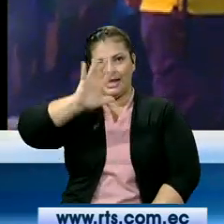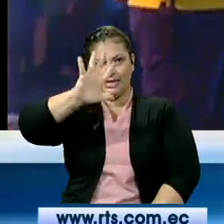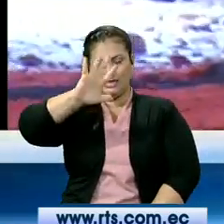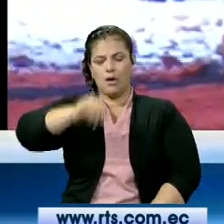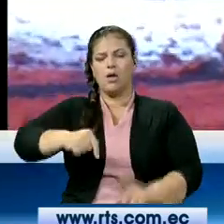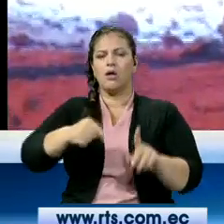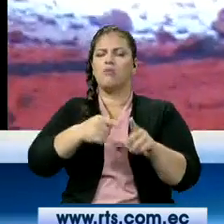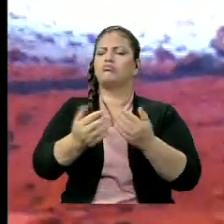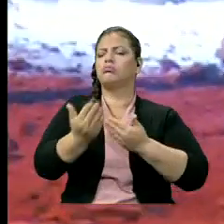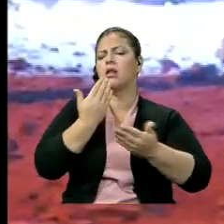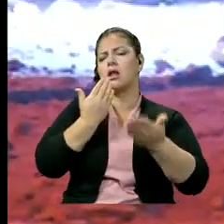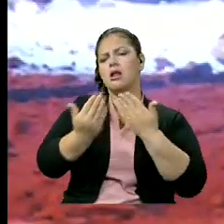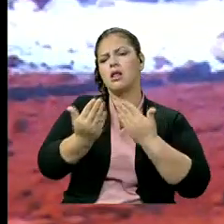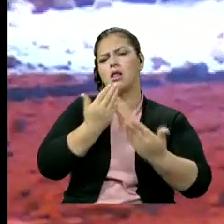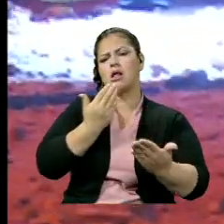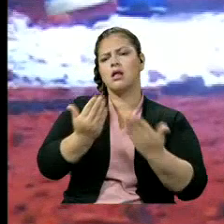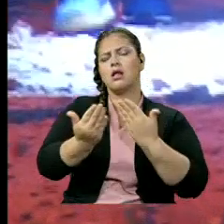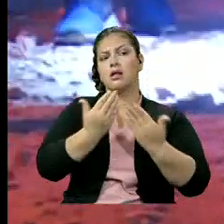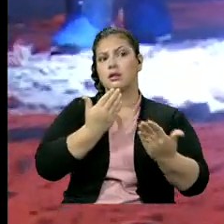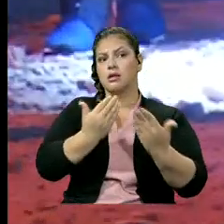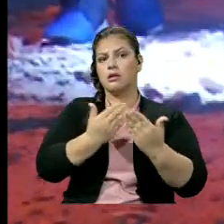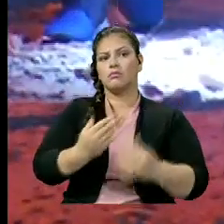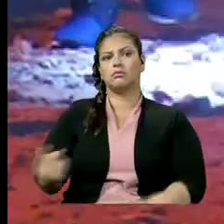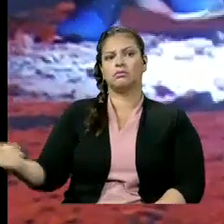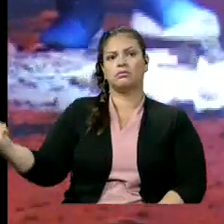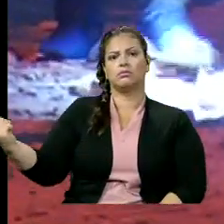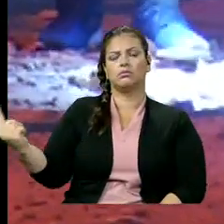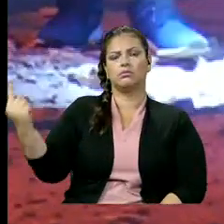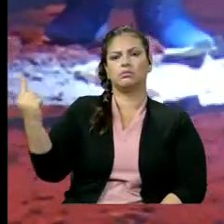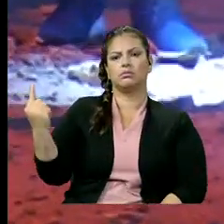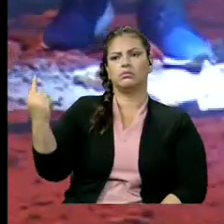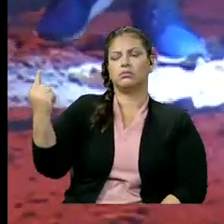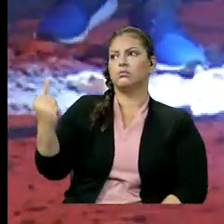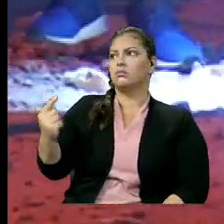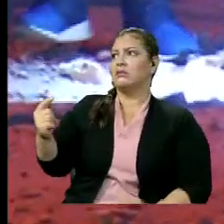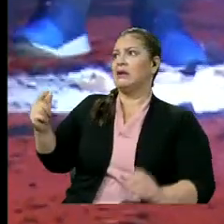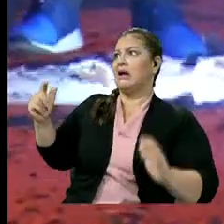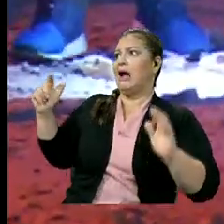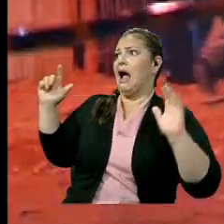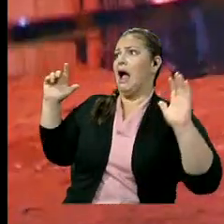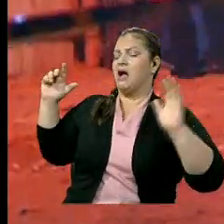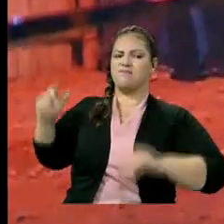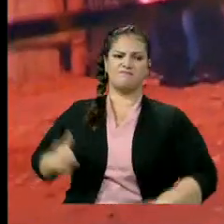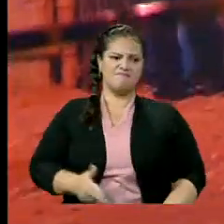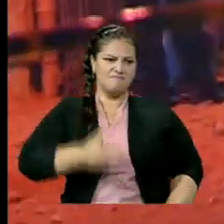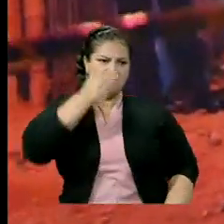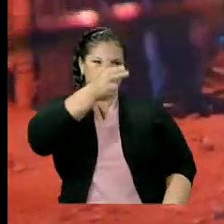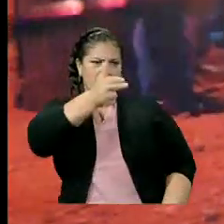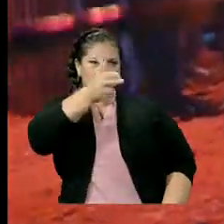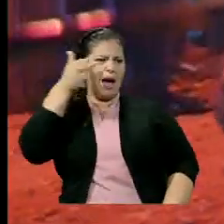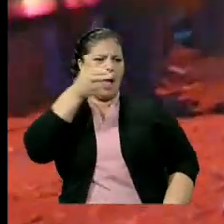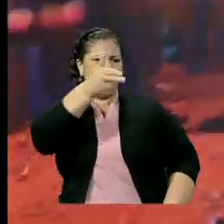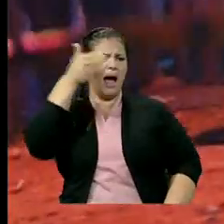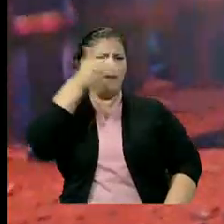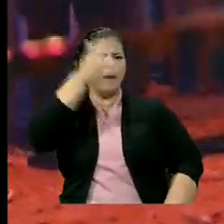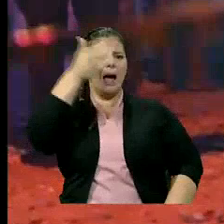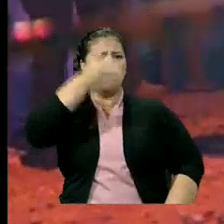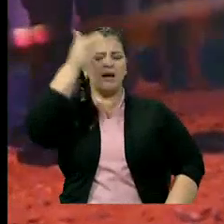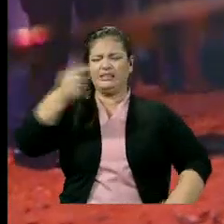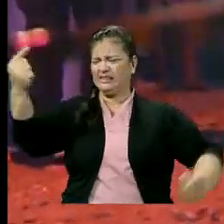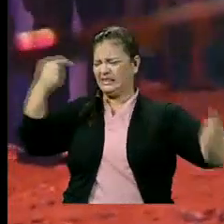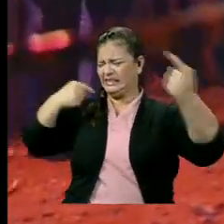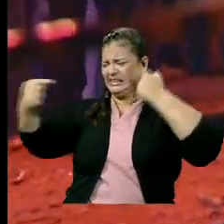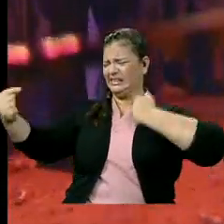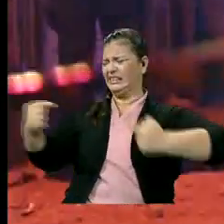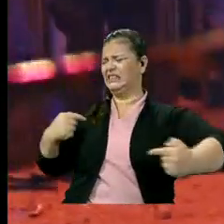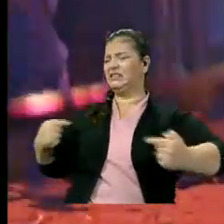Durán. Las heridas acabaron con su vida de inmediato. Solamente que han estado ahí y llegaron